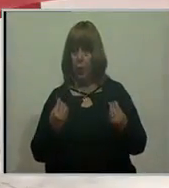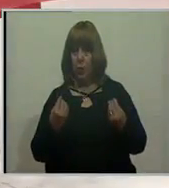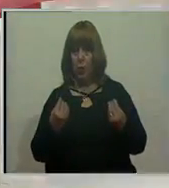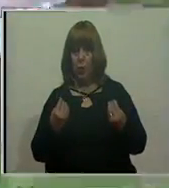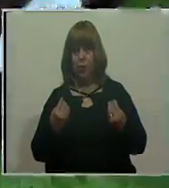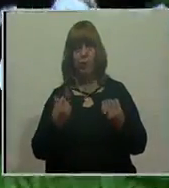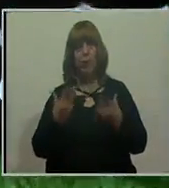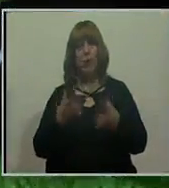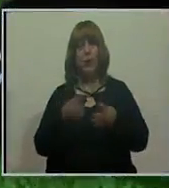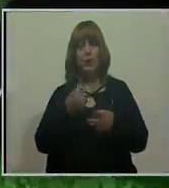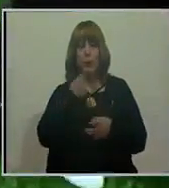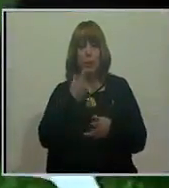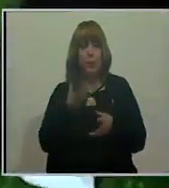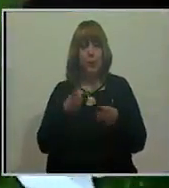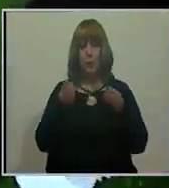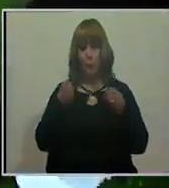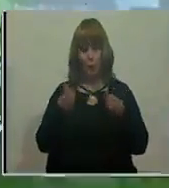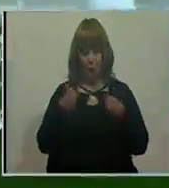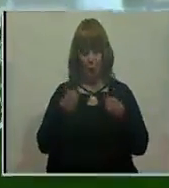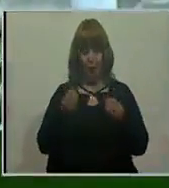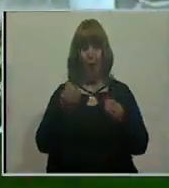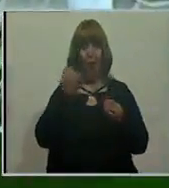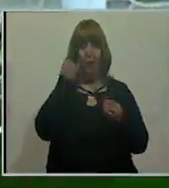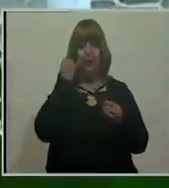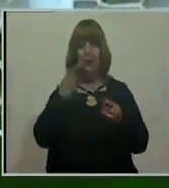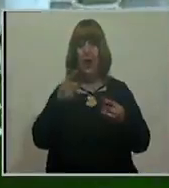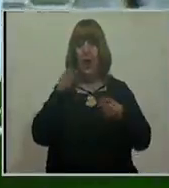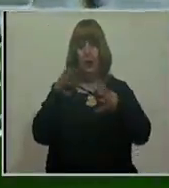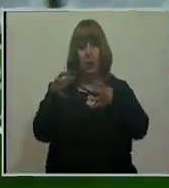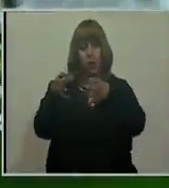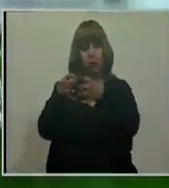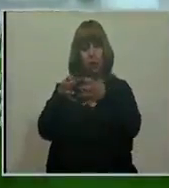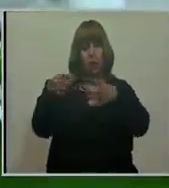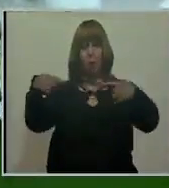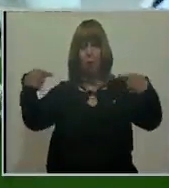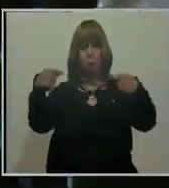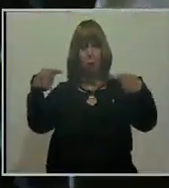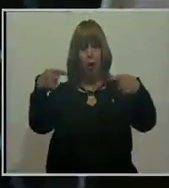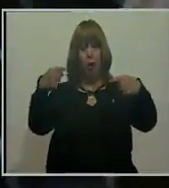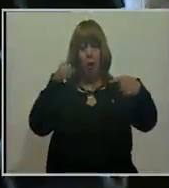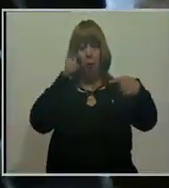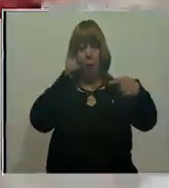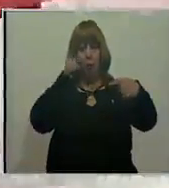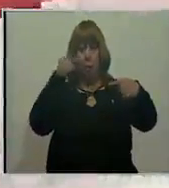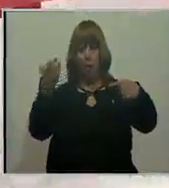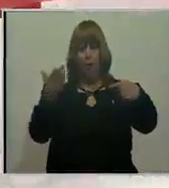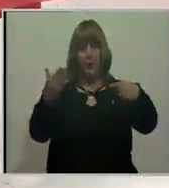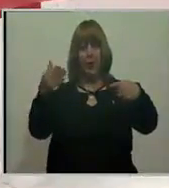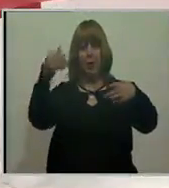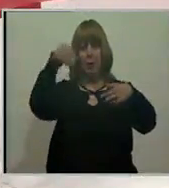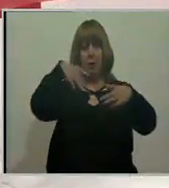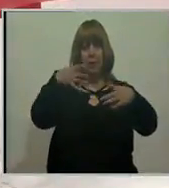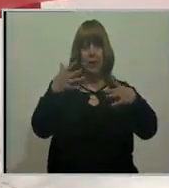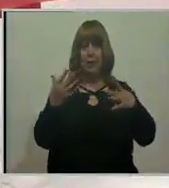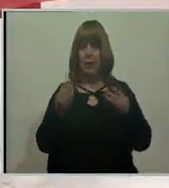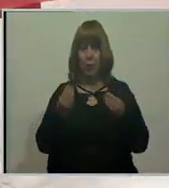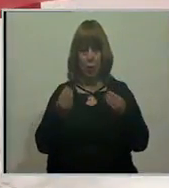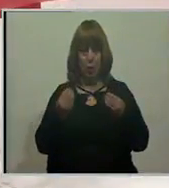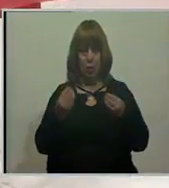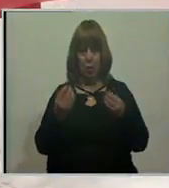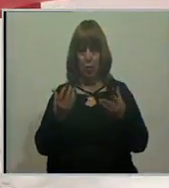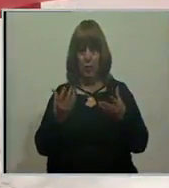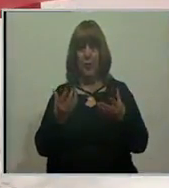fútbol en el medio de una cuestión política? Que se meta Trump, no, que es se nuevo, meta... Rodri, el deporte siempre estuvo ligado a